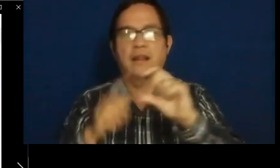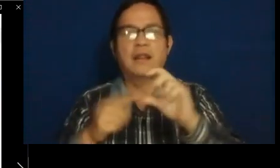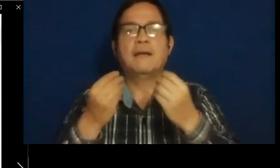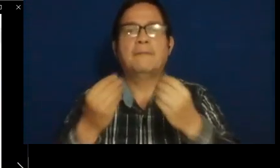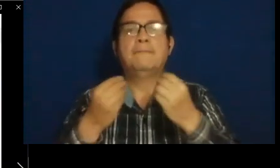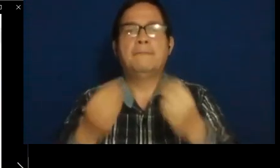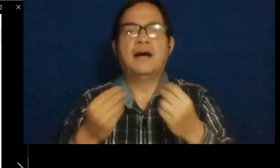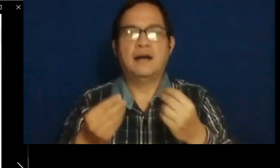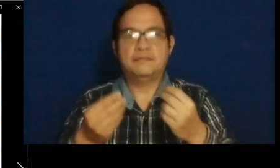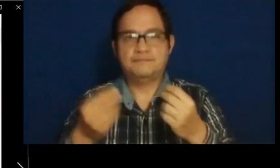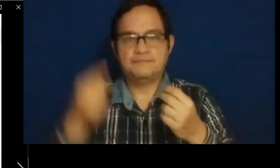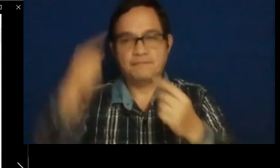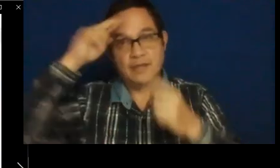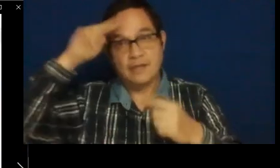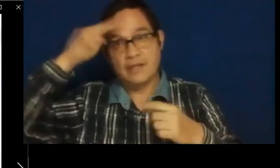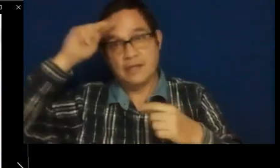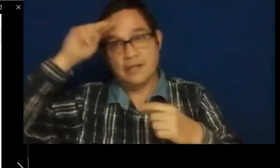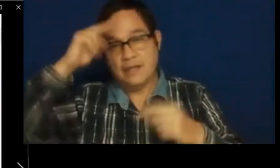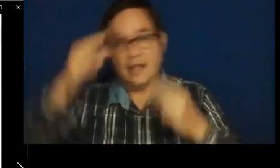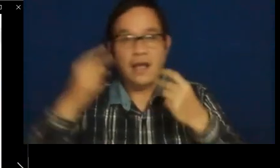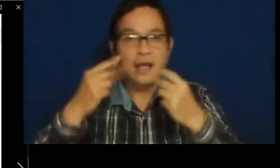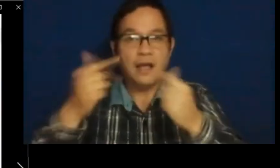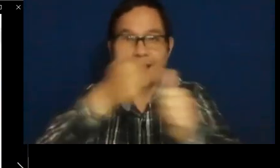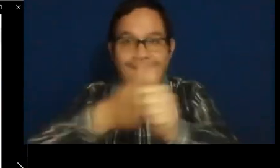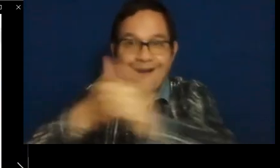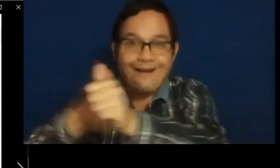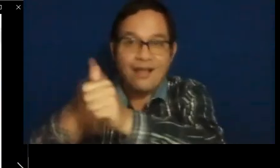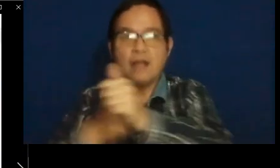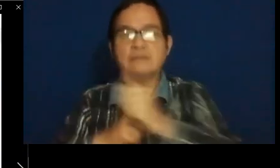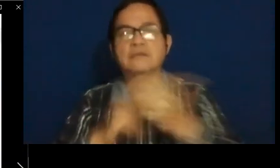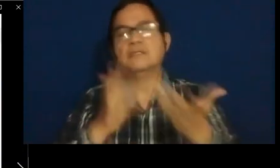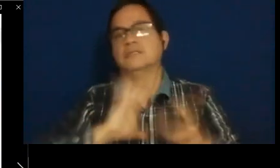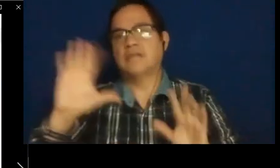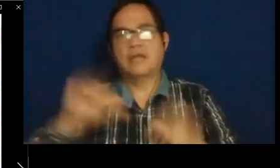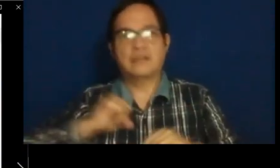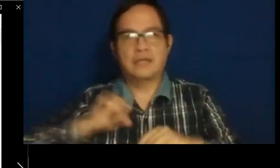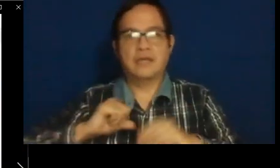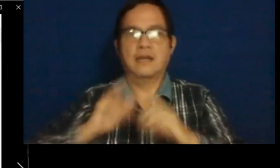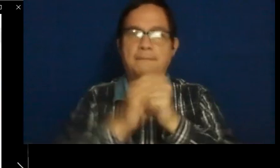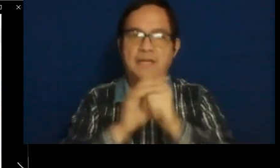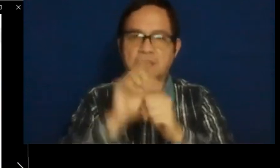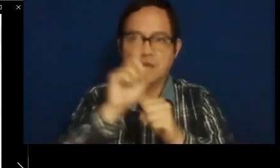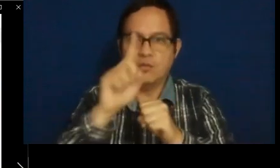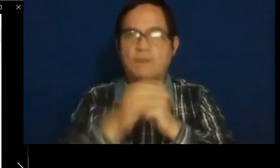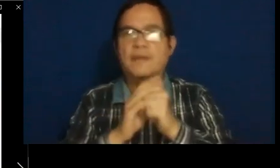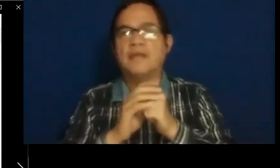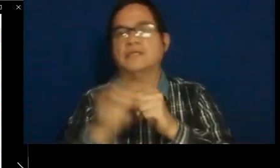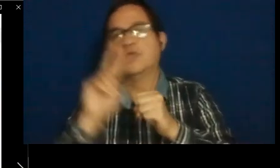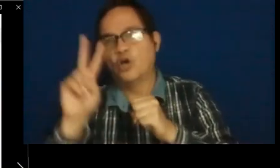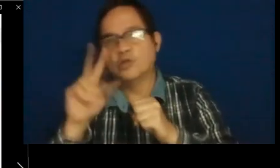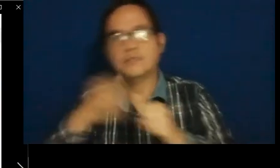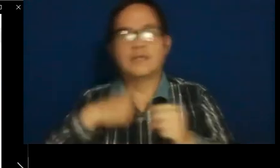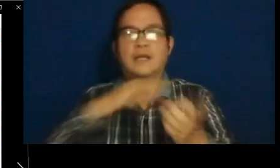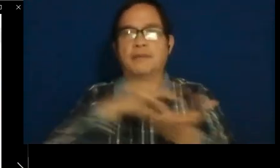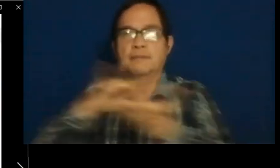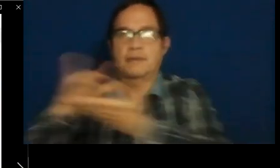las aceleraciones de cada uno de estos lanzamientos. Pues tienes la masa 1, tienes la masa 2, tienes la posición, eventualmente tienes el tiempo,